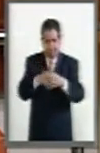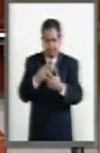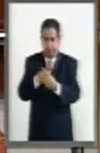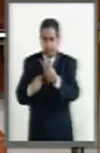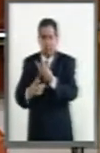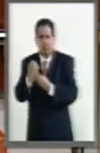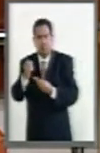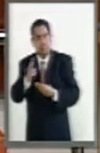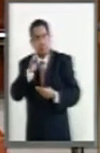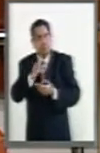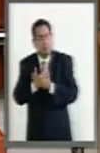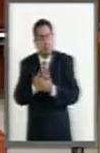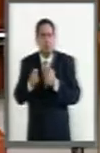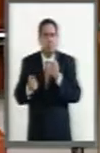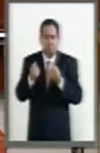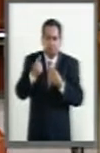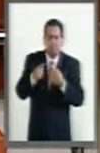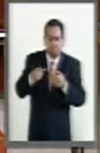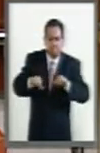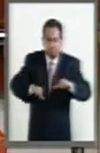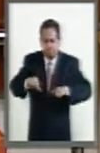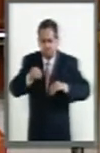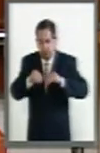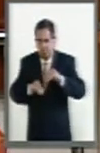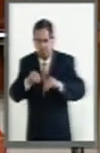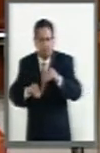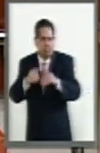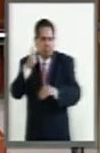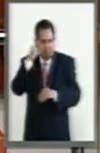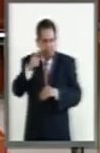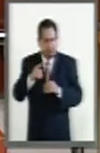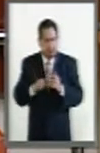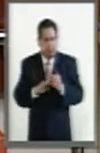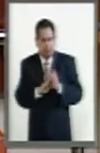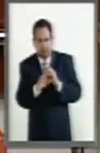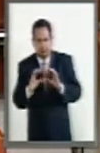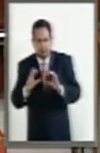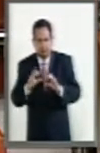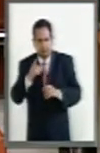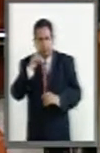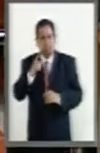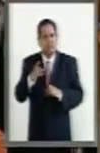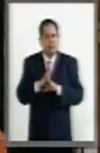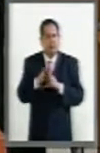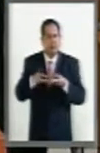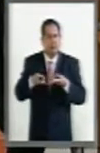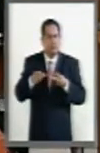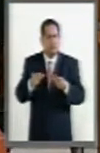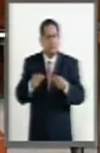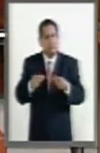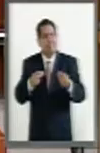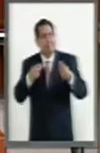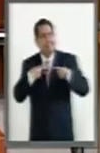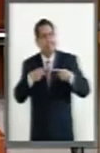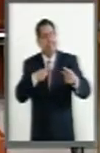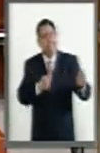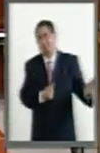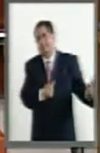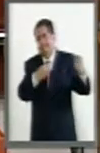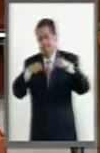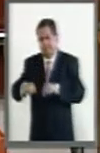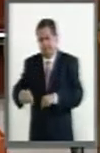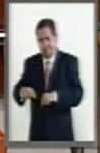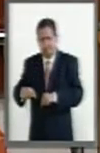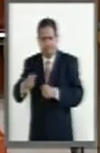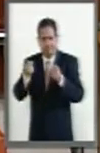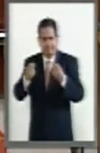estarían determinando algunas acciones para prever el flujo de migrantes expulsados desde Estados